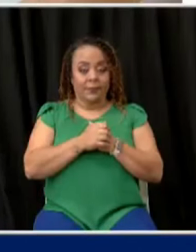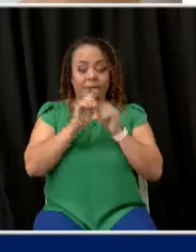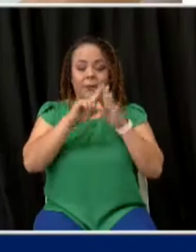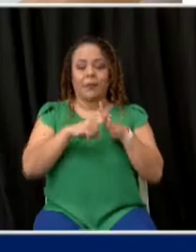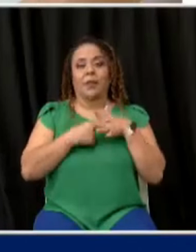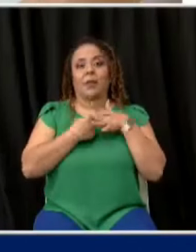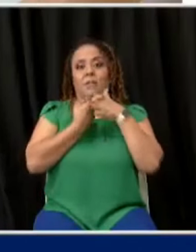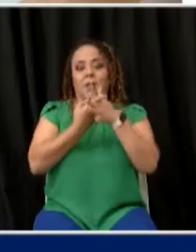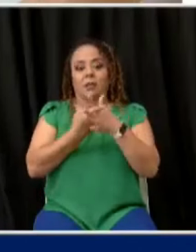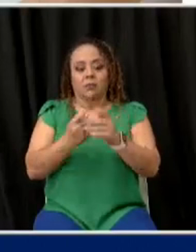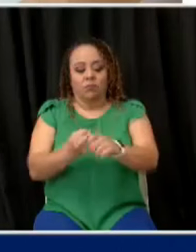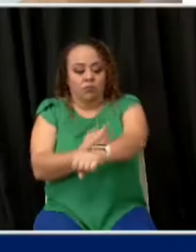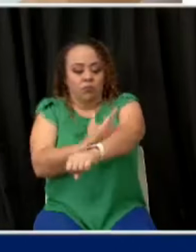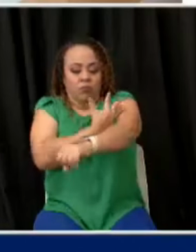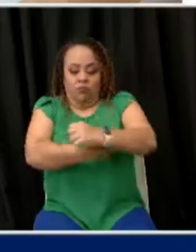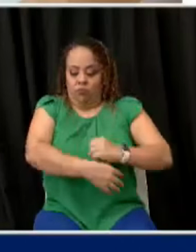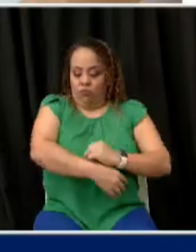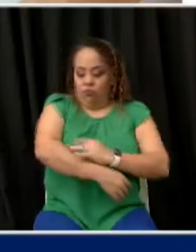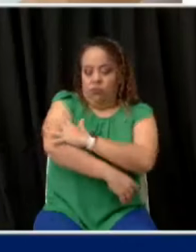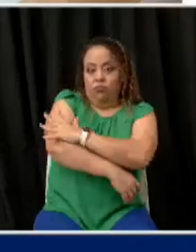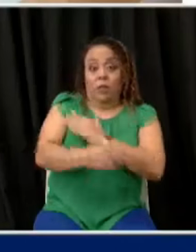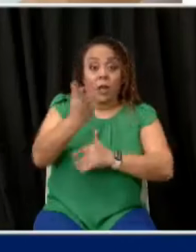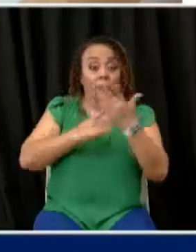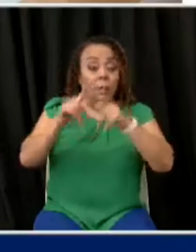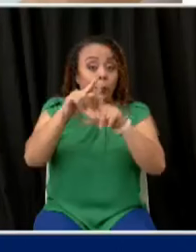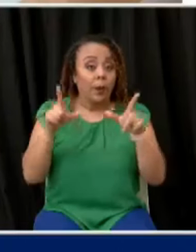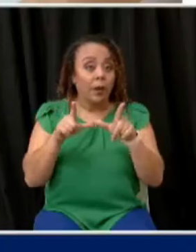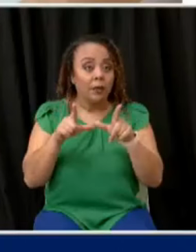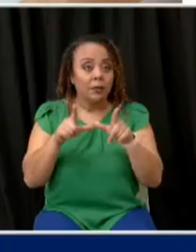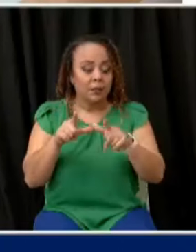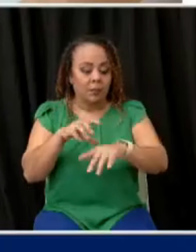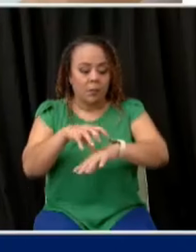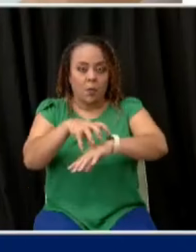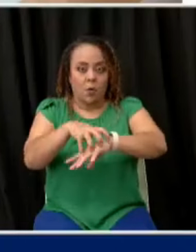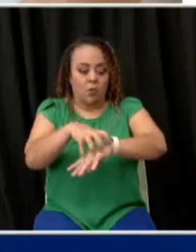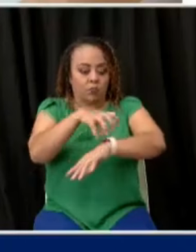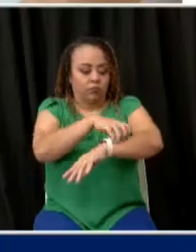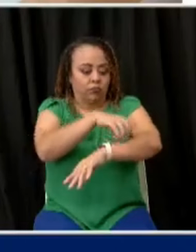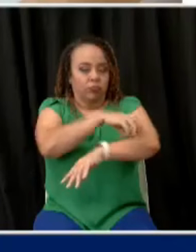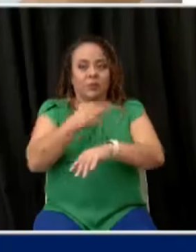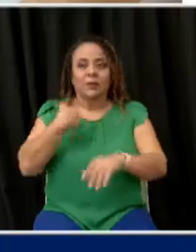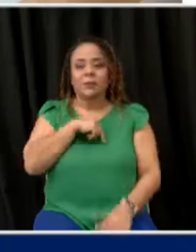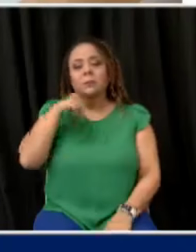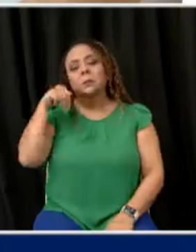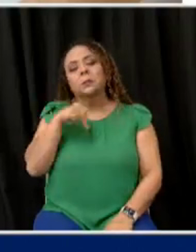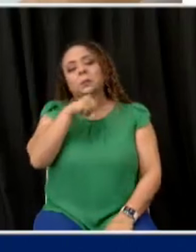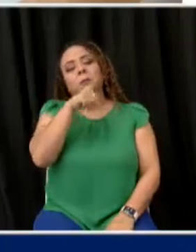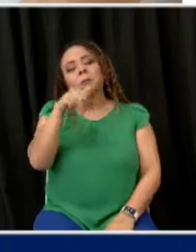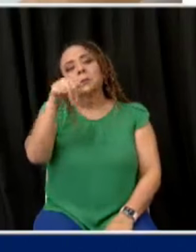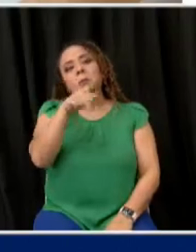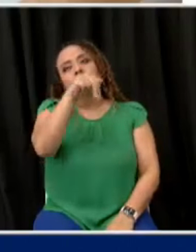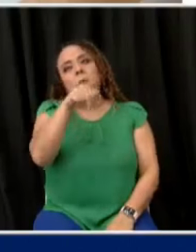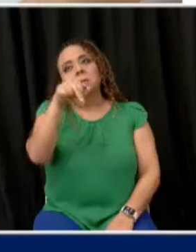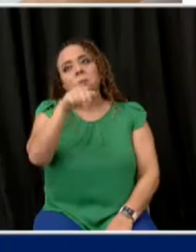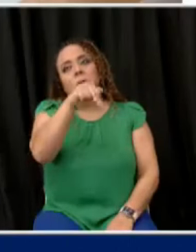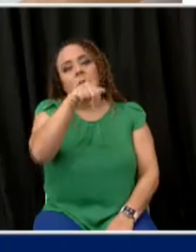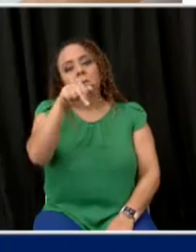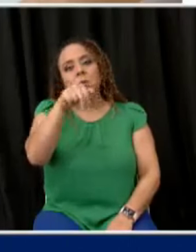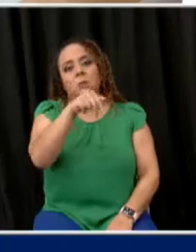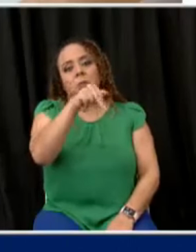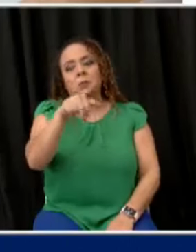empieza a ser enviada a la piel que a algunos lugares se empiezan a hinchar, y eso pasa cuando salimos a caminar. A veces uno dice, hey, vamos a caminar, a